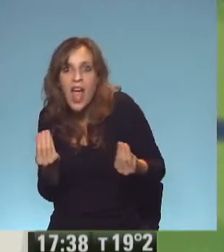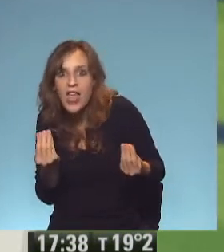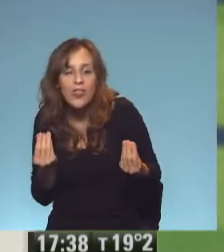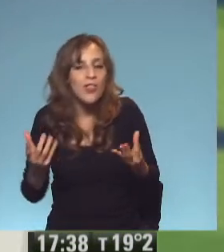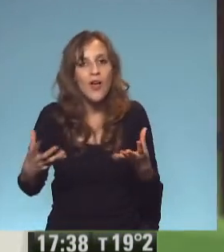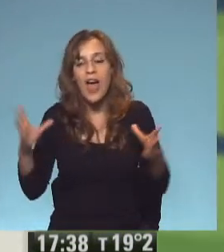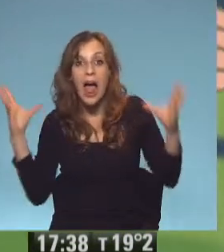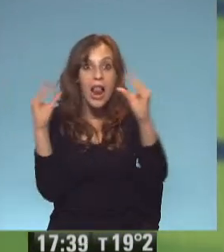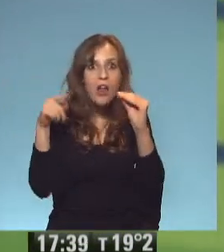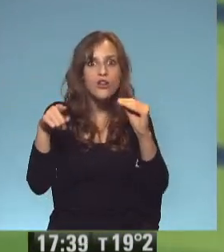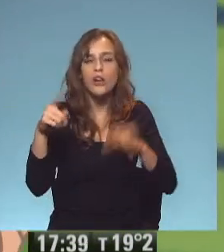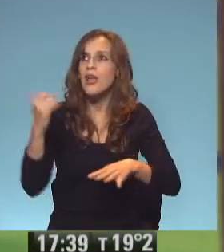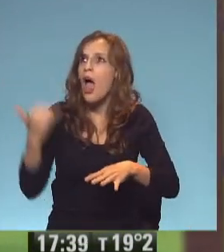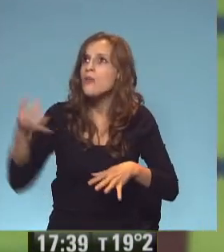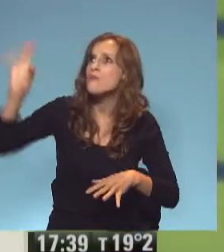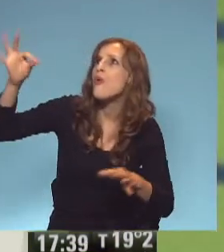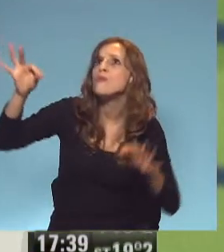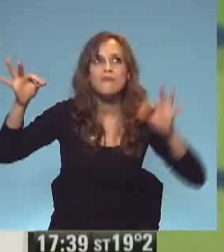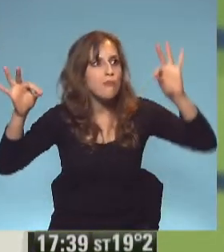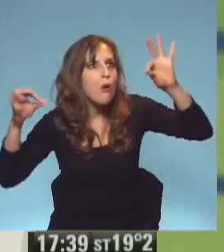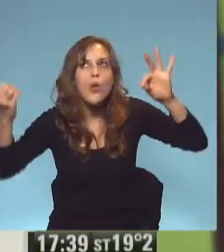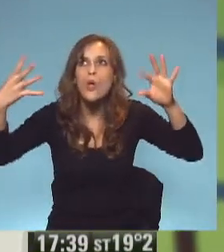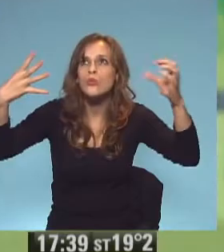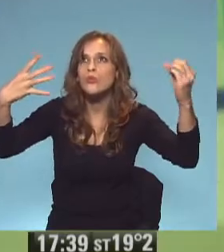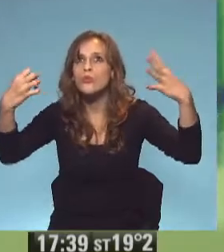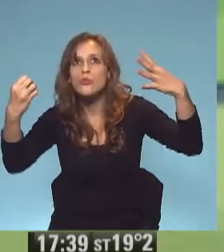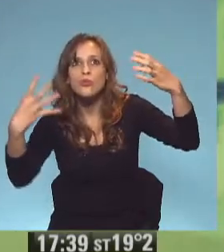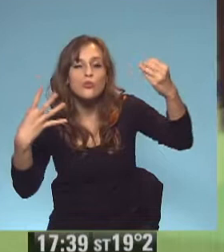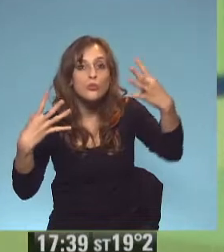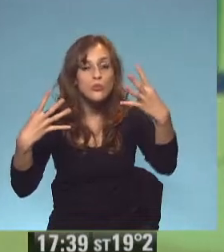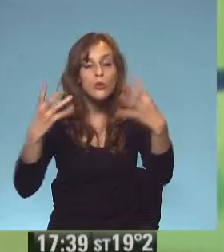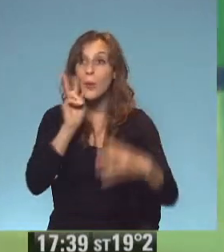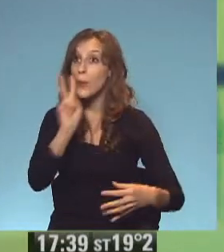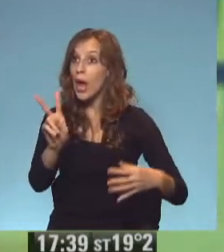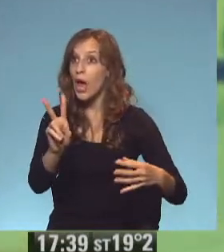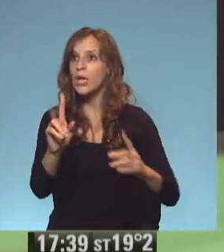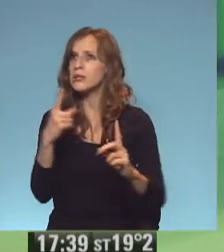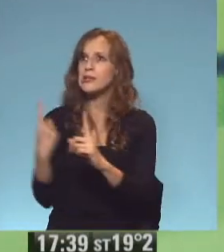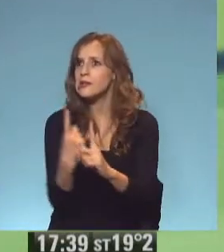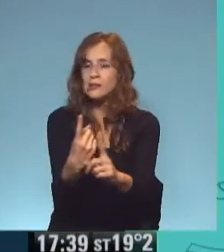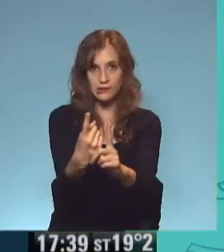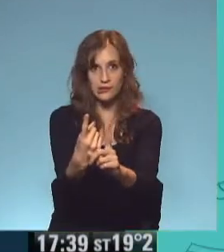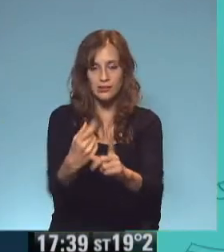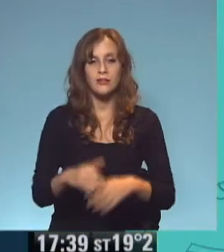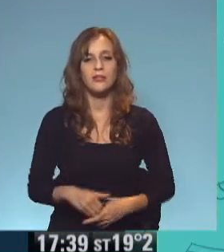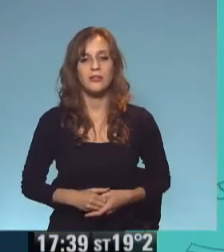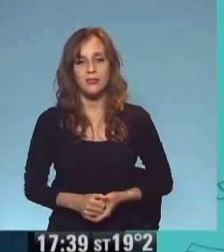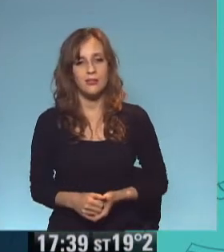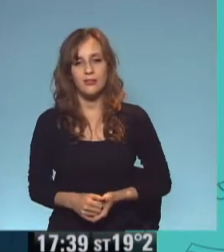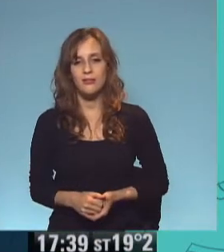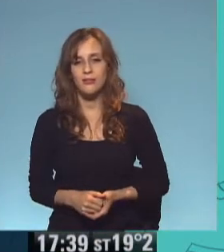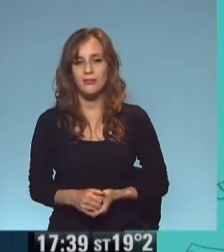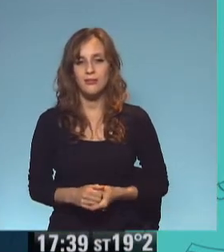luces brillantes que flotan y persiguen a quien las ve. ¡Wow! Sí.